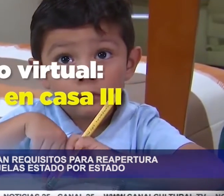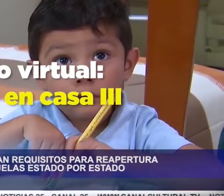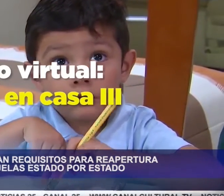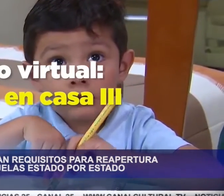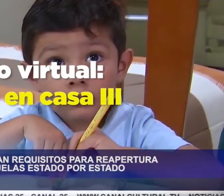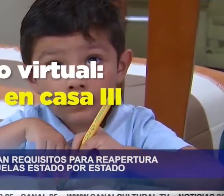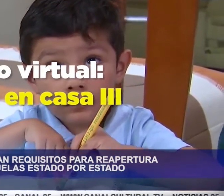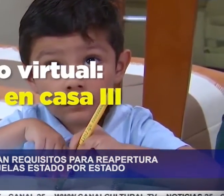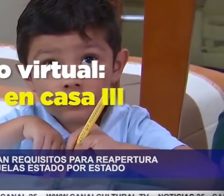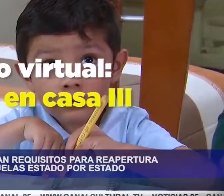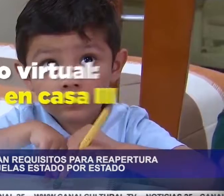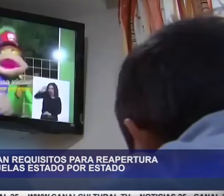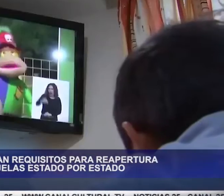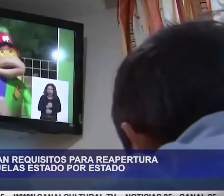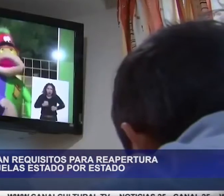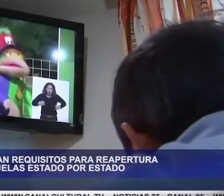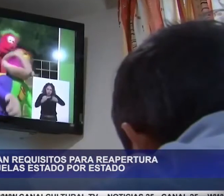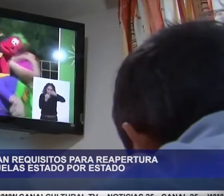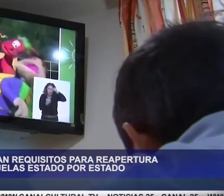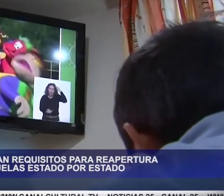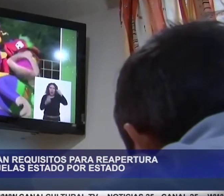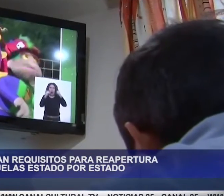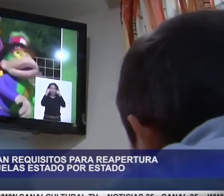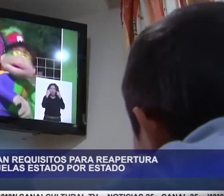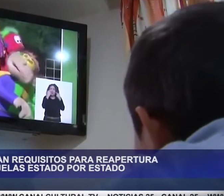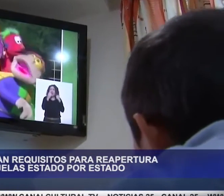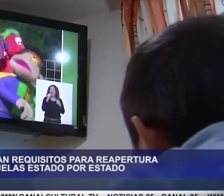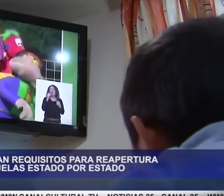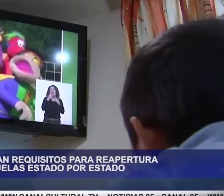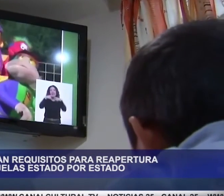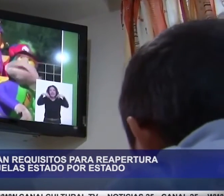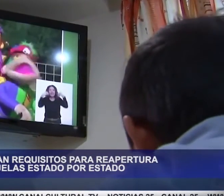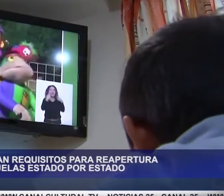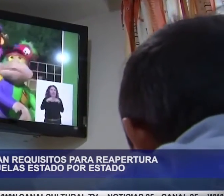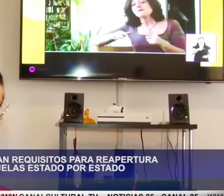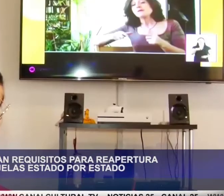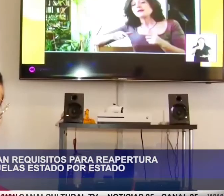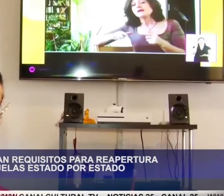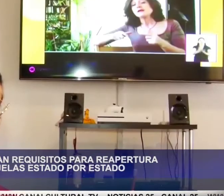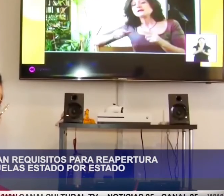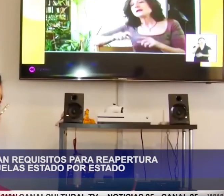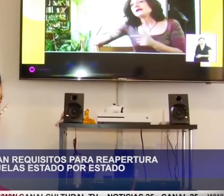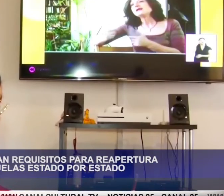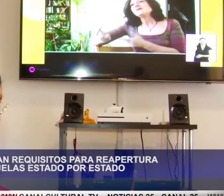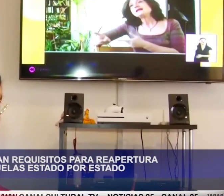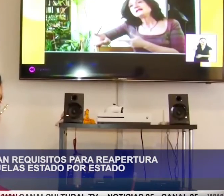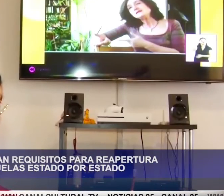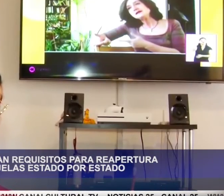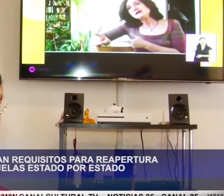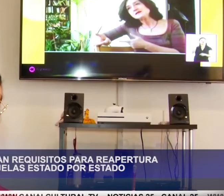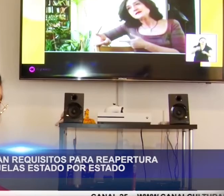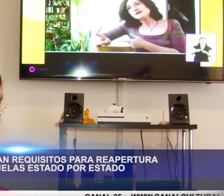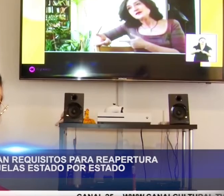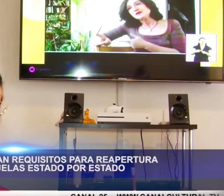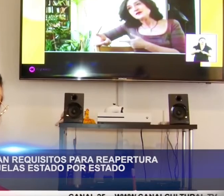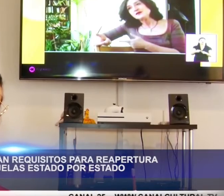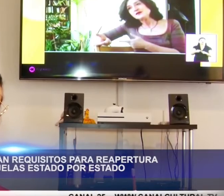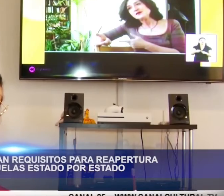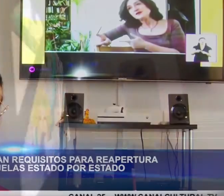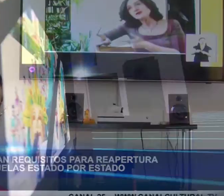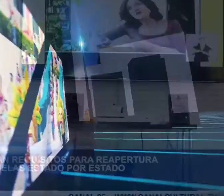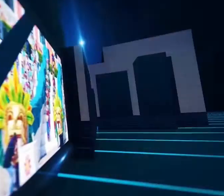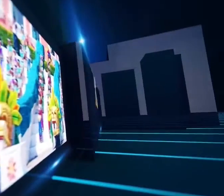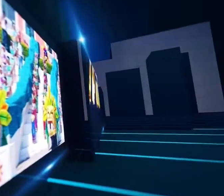profesores y alumnos de tener sus clases presenciales sin que se puedan arriesgarse a un contagio de coronavirus